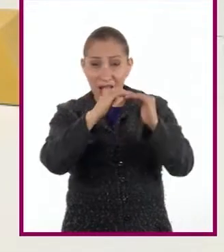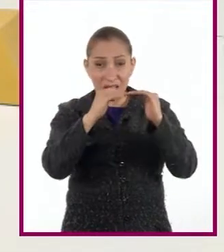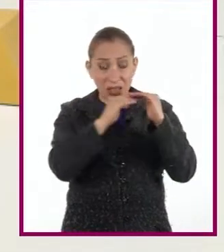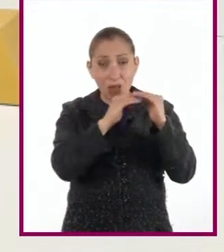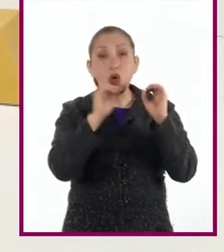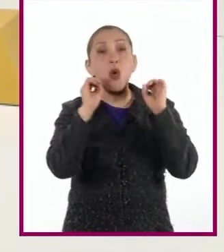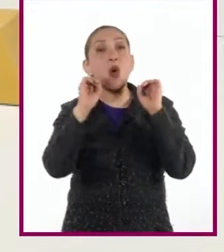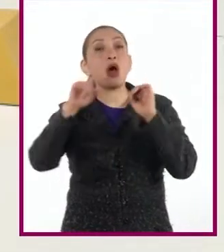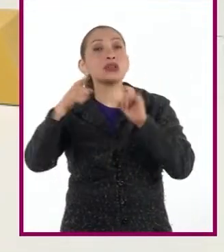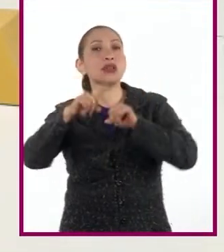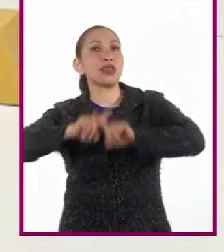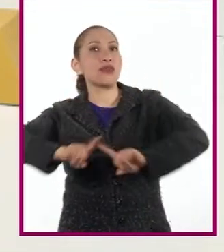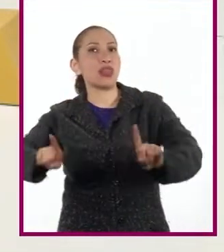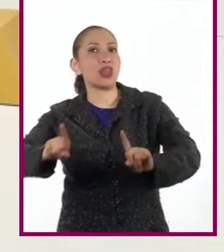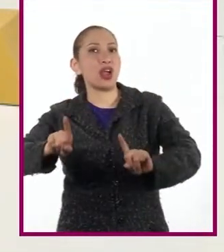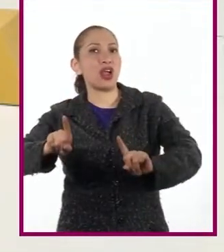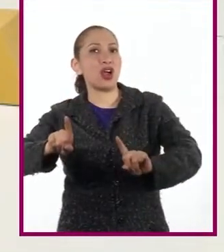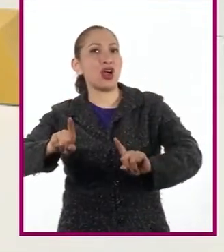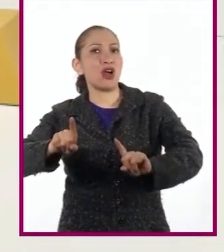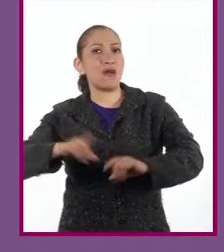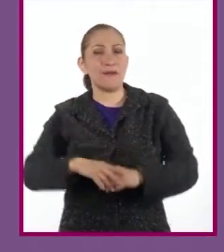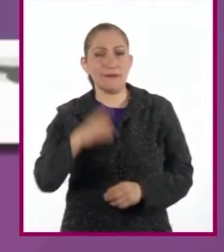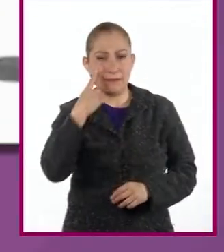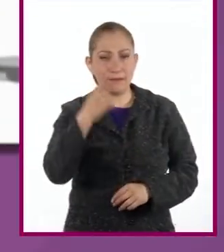o si son contrarias a esta.